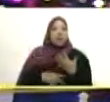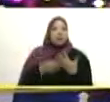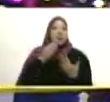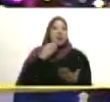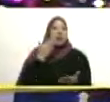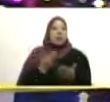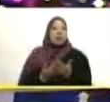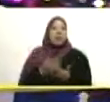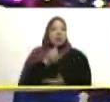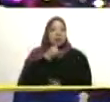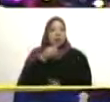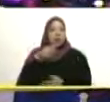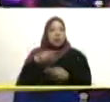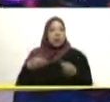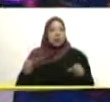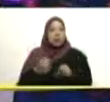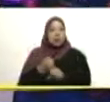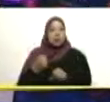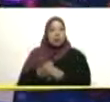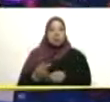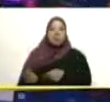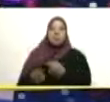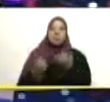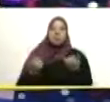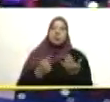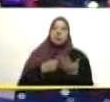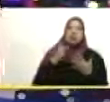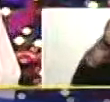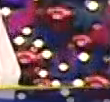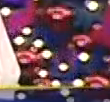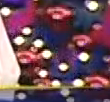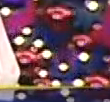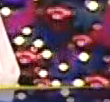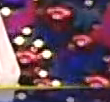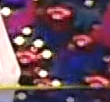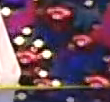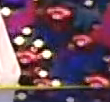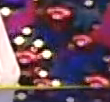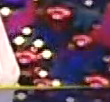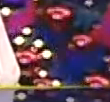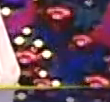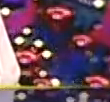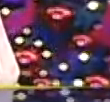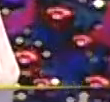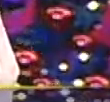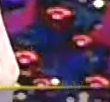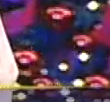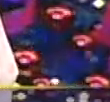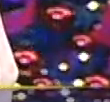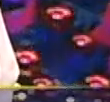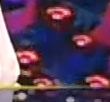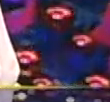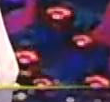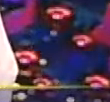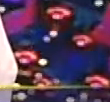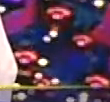de mantenimiento, reparación y poner pepitos todos los urbanismos que hemos entregado y